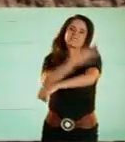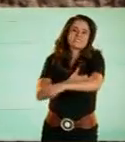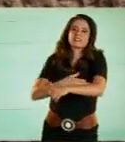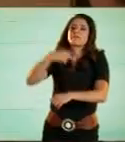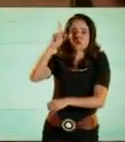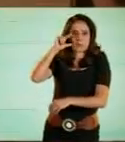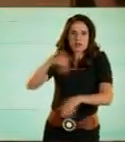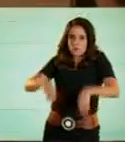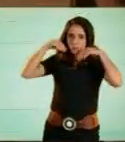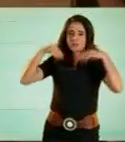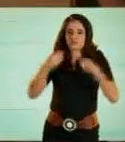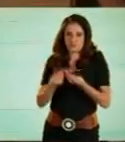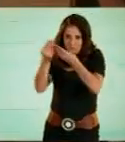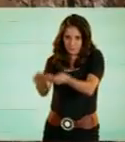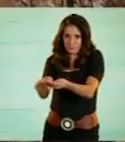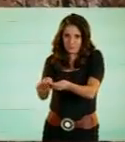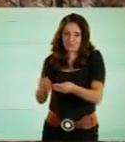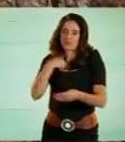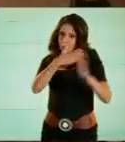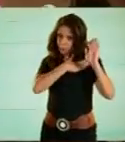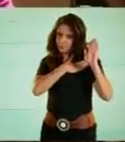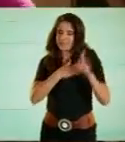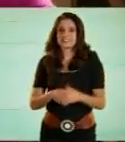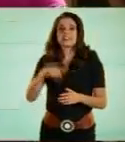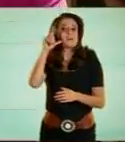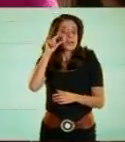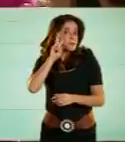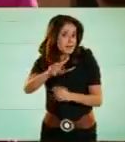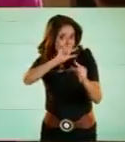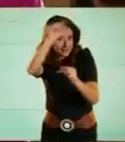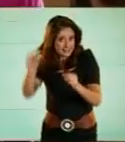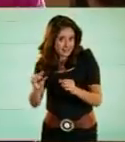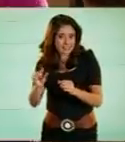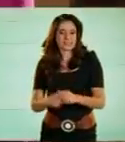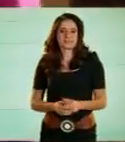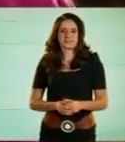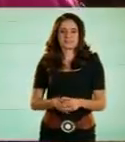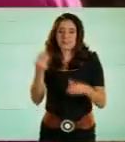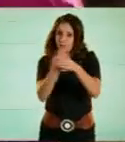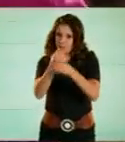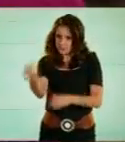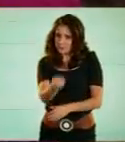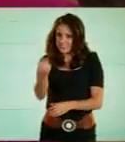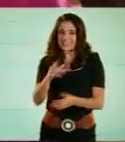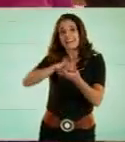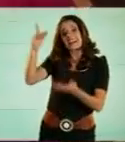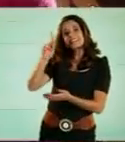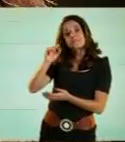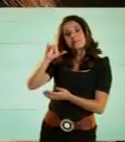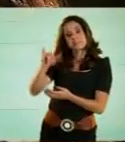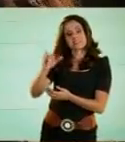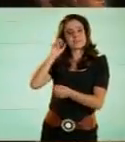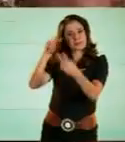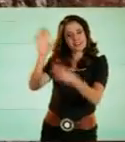cobijas que le prometí. Ay, sí, buena falta nos hacen. Ándale. Mija, nos vemos al rato, ¿eh? Mucha suerte en tu curso. Gracias, doña Pili, adiós.